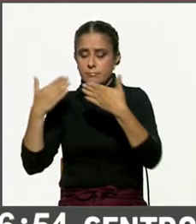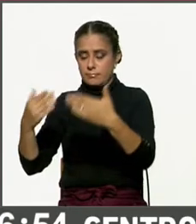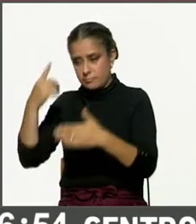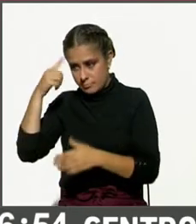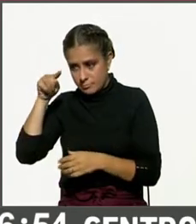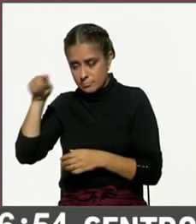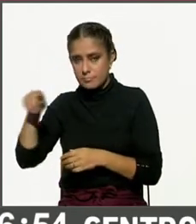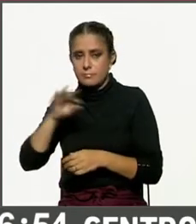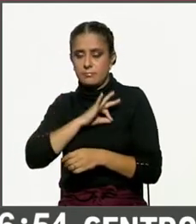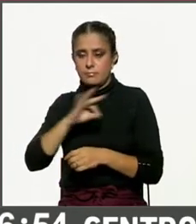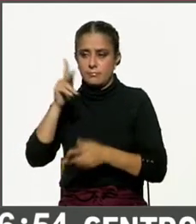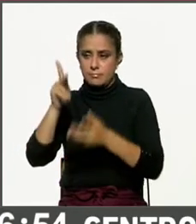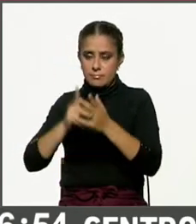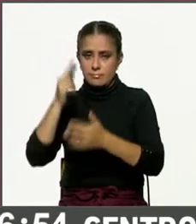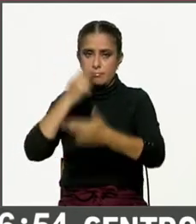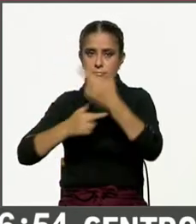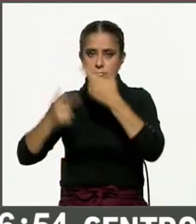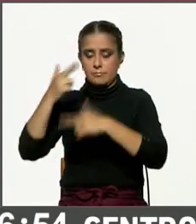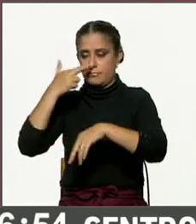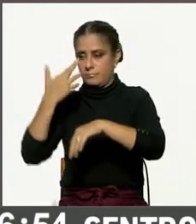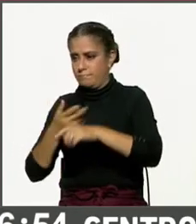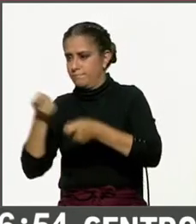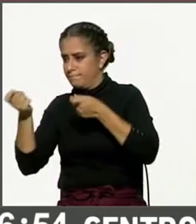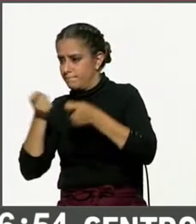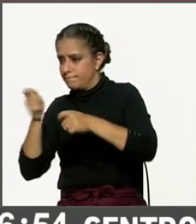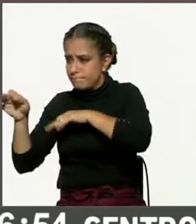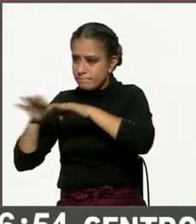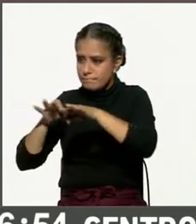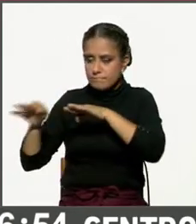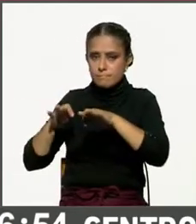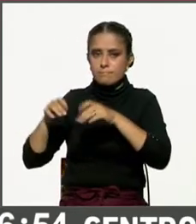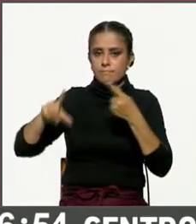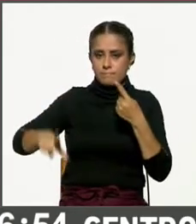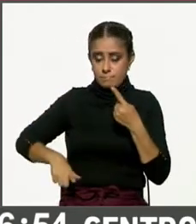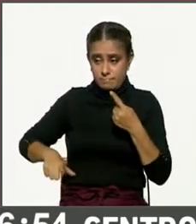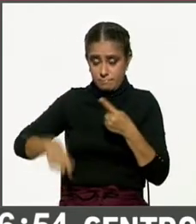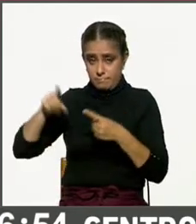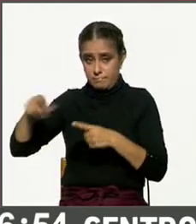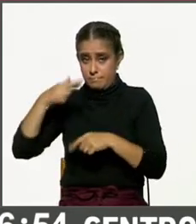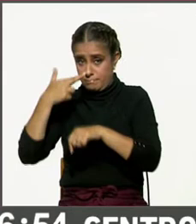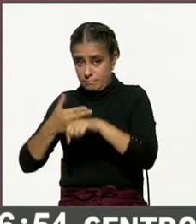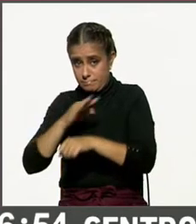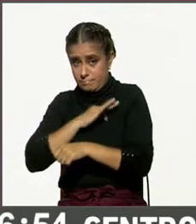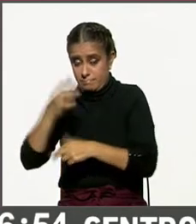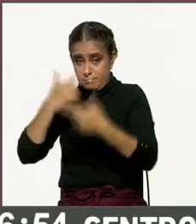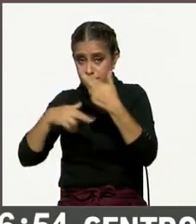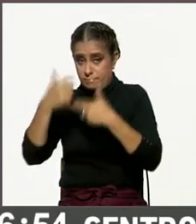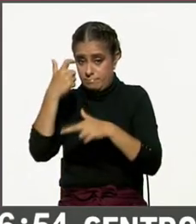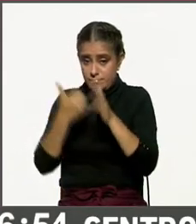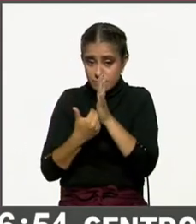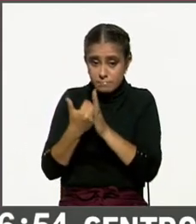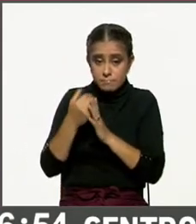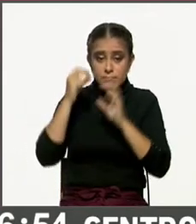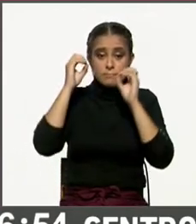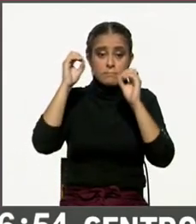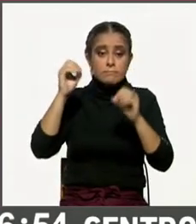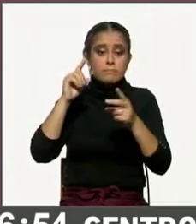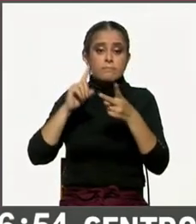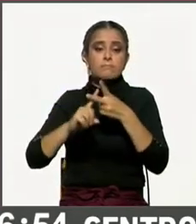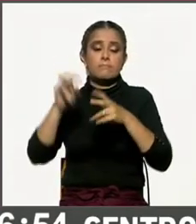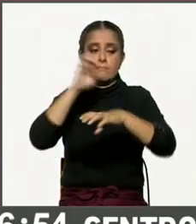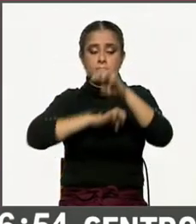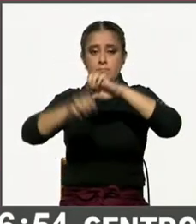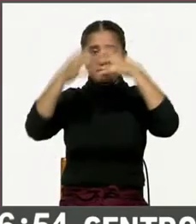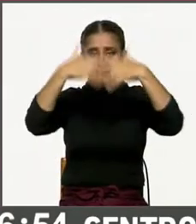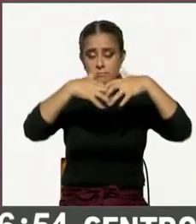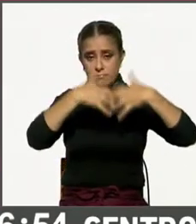principal de recuperar la economía de su país. Bien el gobierno, grandes empresas del país, uno